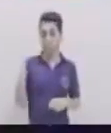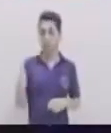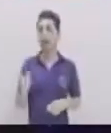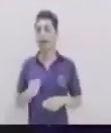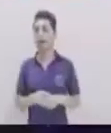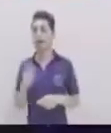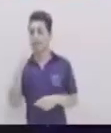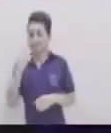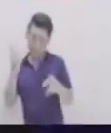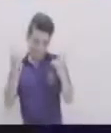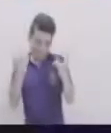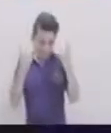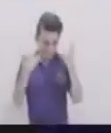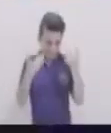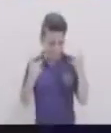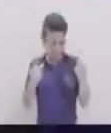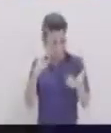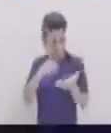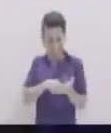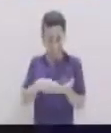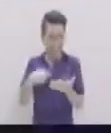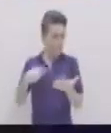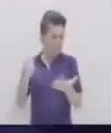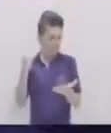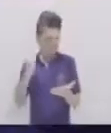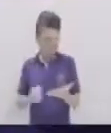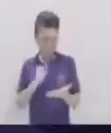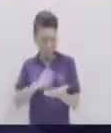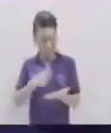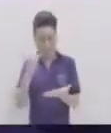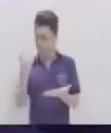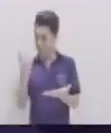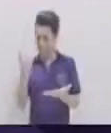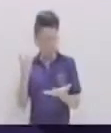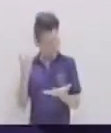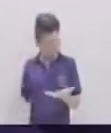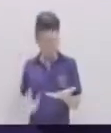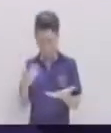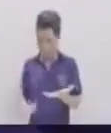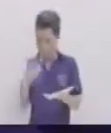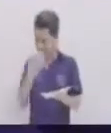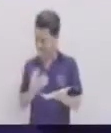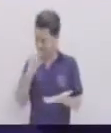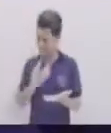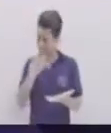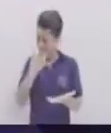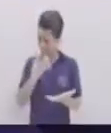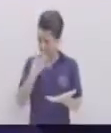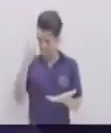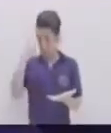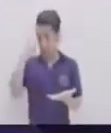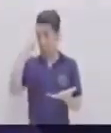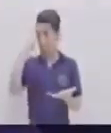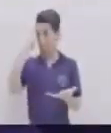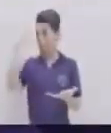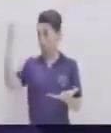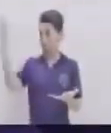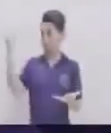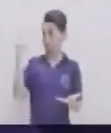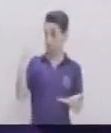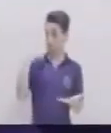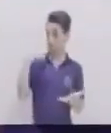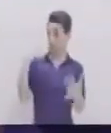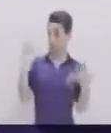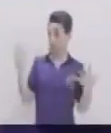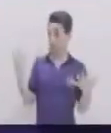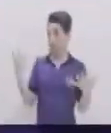Isabel estaba contando y había una suma que no le salía. Y entonces empezó a poner enojada. Pero de repente se recordó